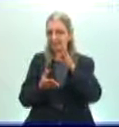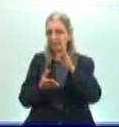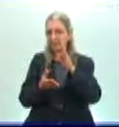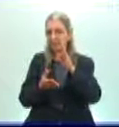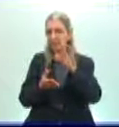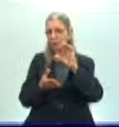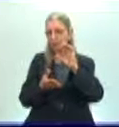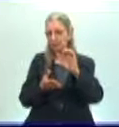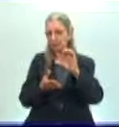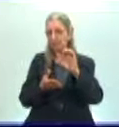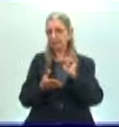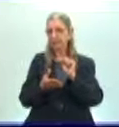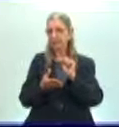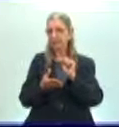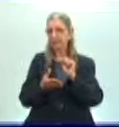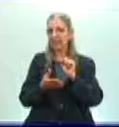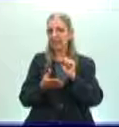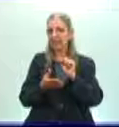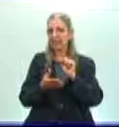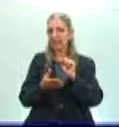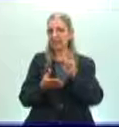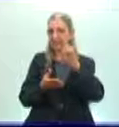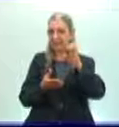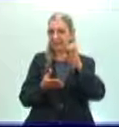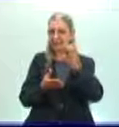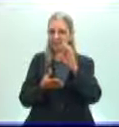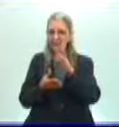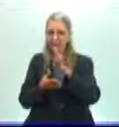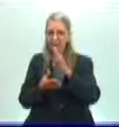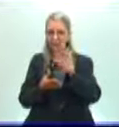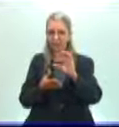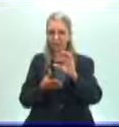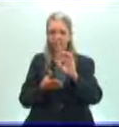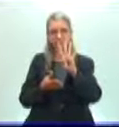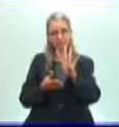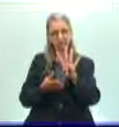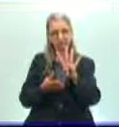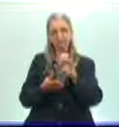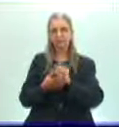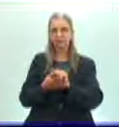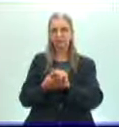y conozco que el ángulo es 30 grados y ese triángulo es rectángulo, por supuesto que